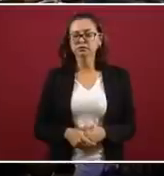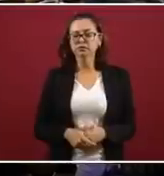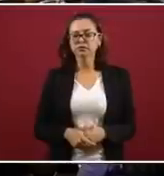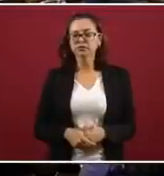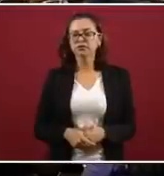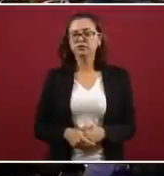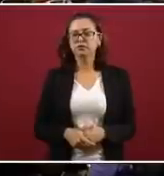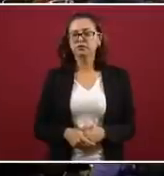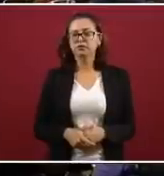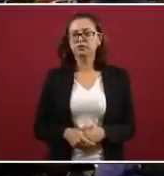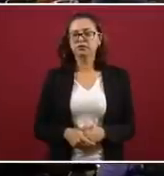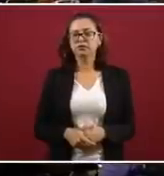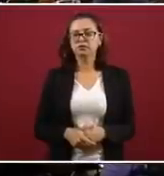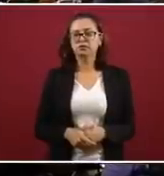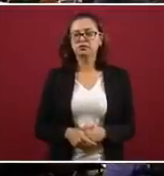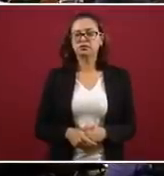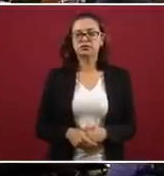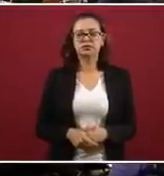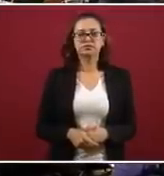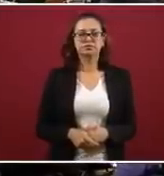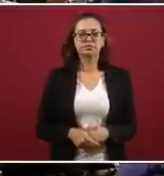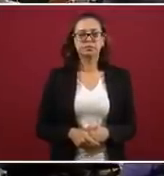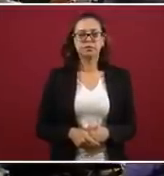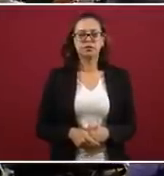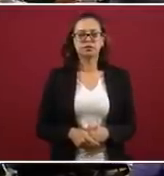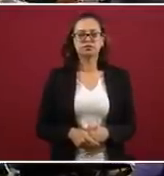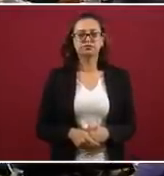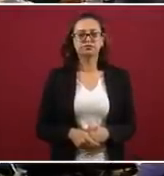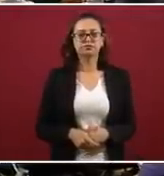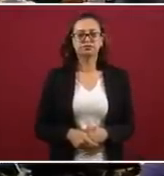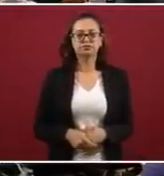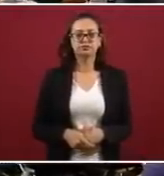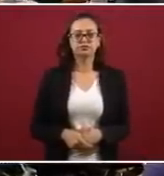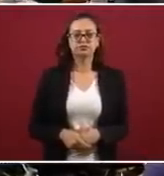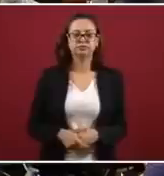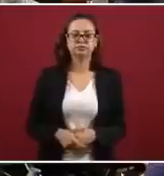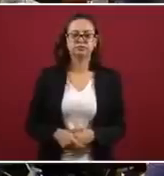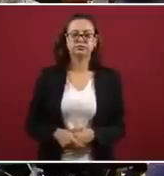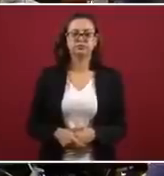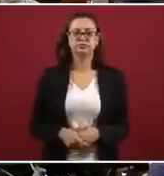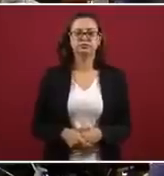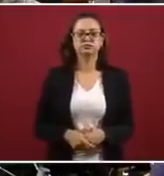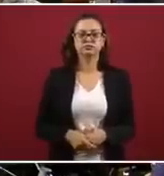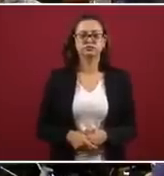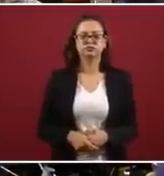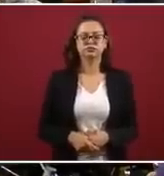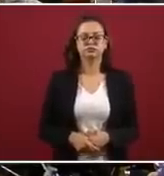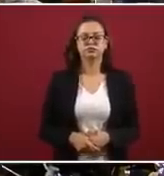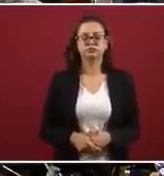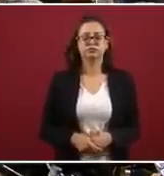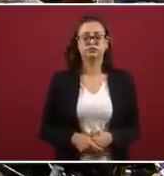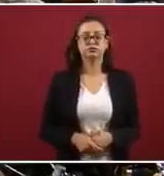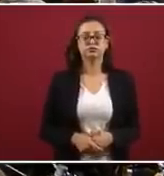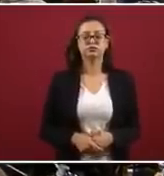A ver. En Zambia, y para el licenciado Ignacio Valle, quien fue director de CONASUPO,